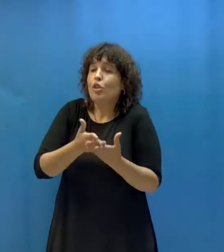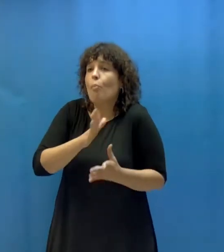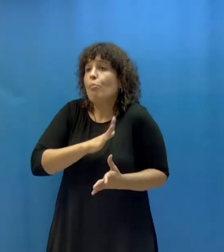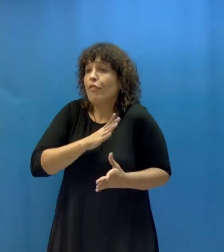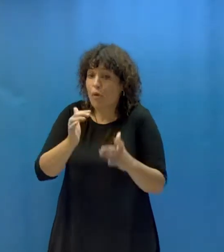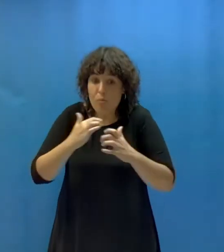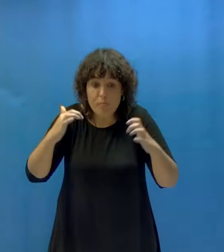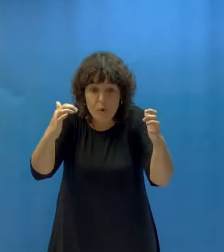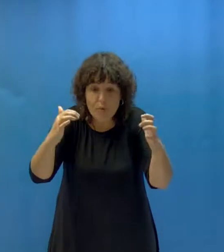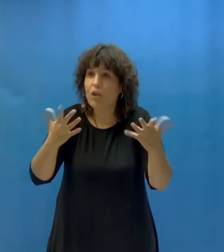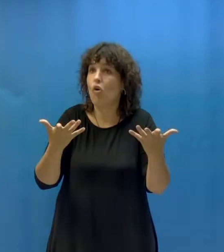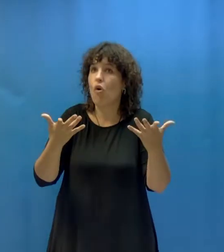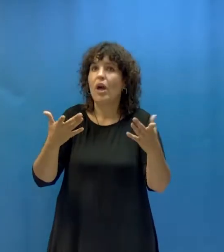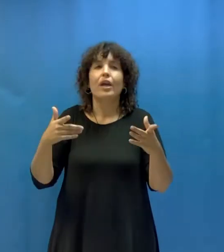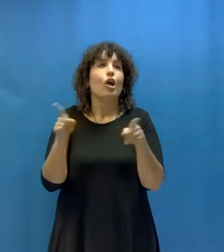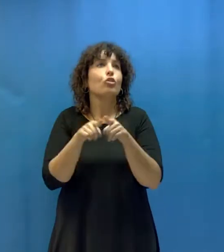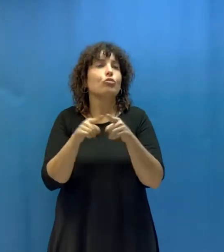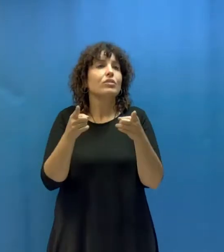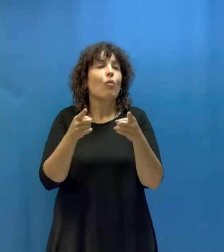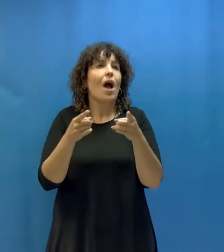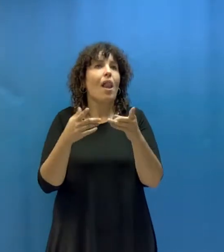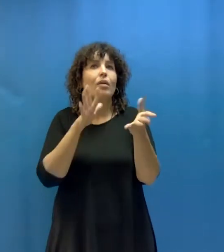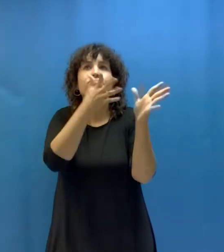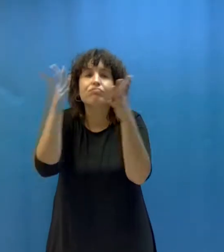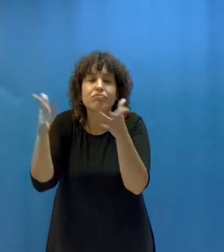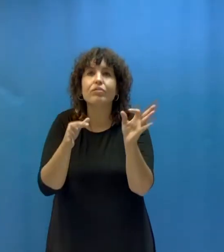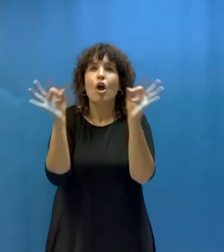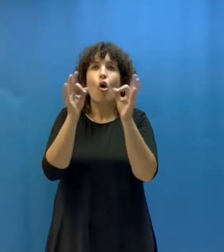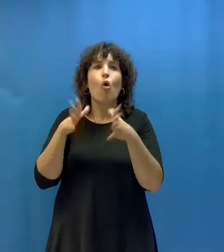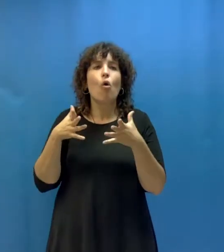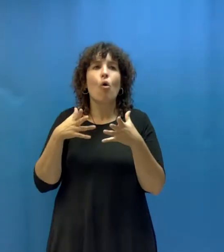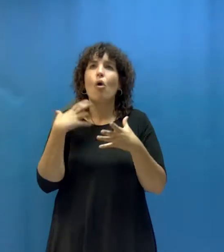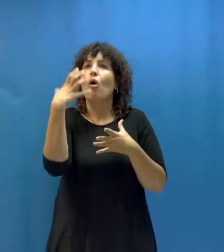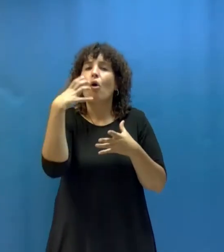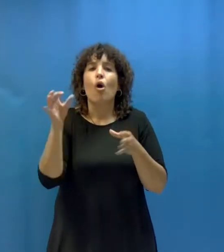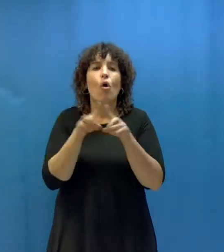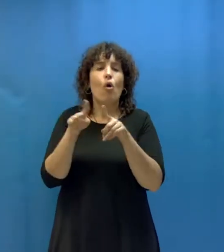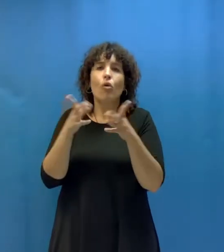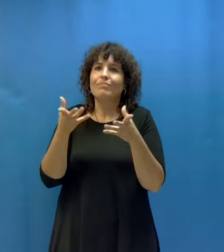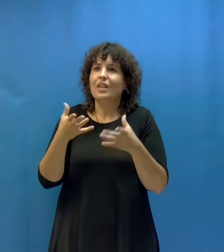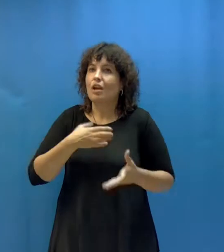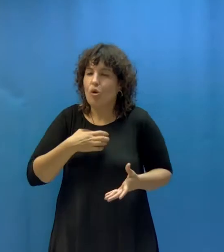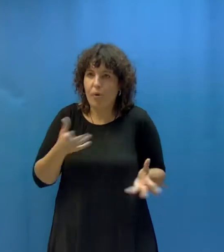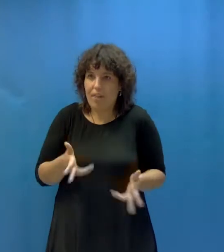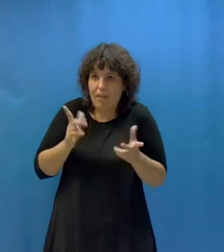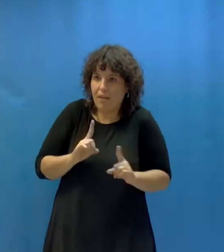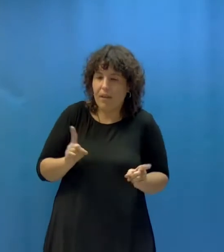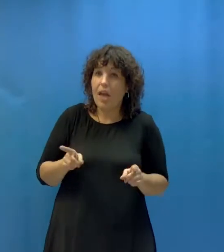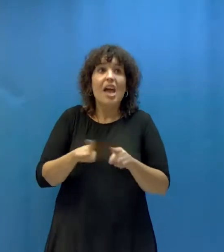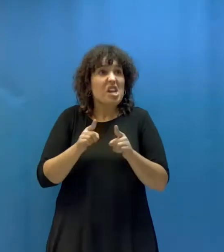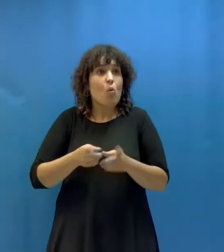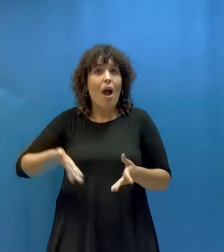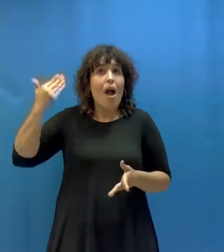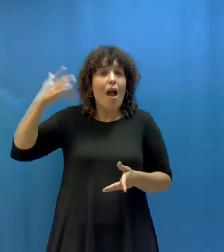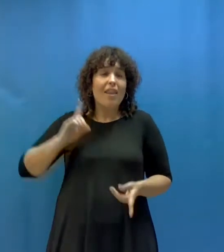permitido hacer ningún gesto, ni increpar, ni ninguna manifestación. No es una cuestión de dictadura, como se decía desde